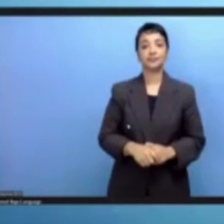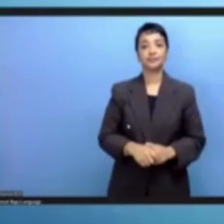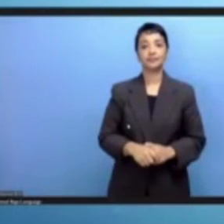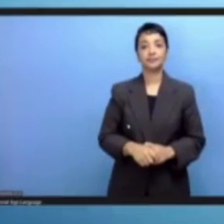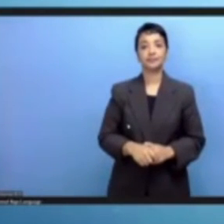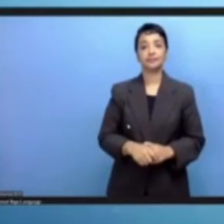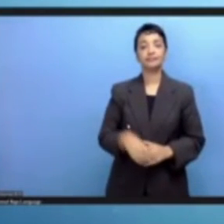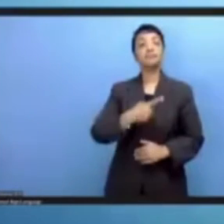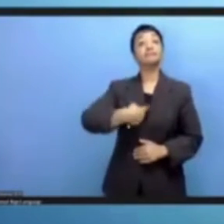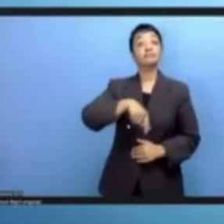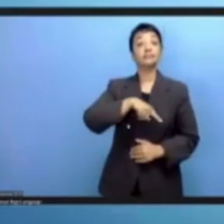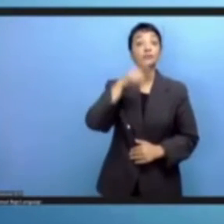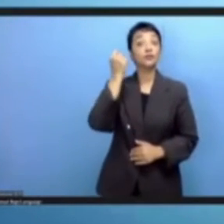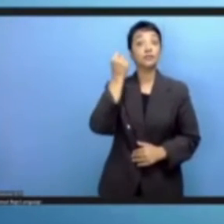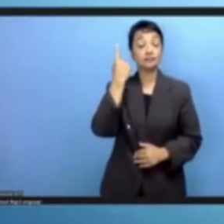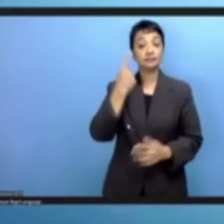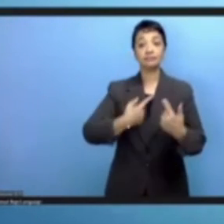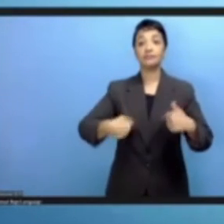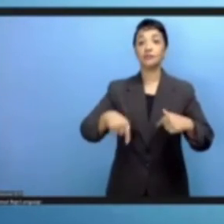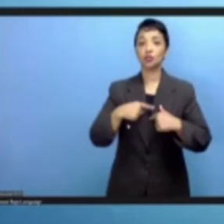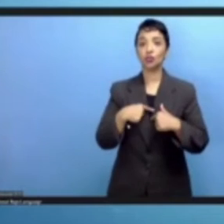en desarrollo reconocemos